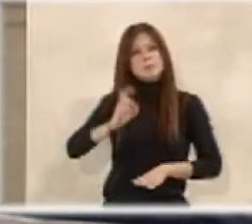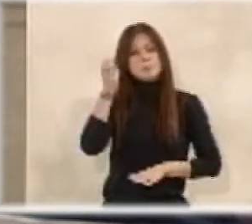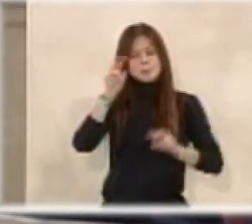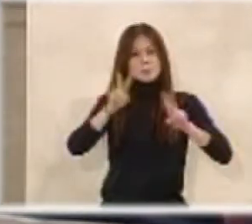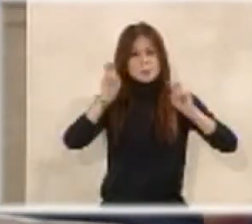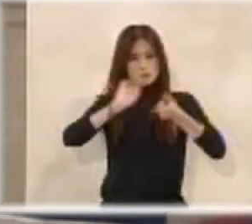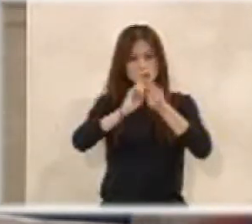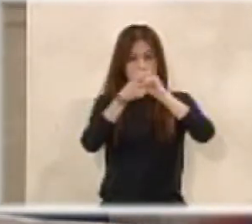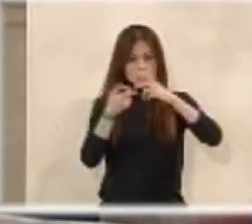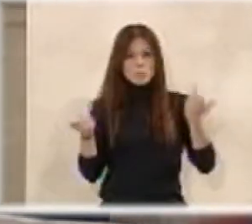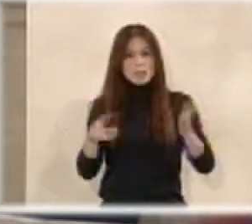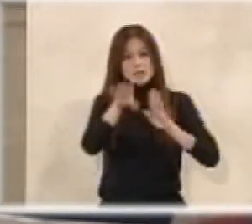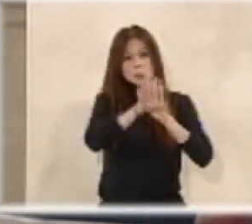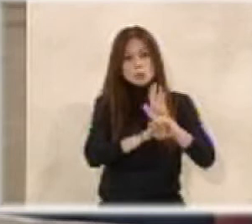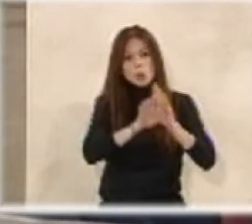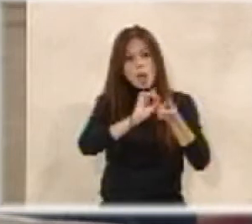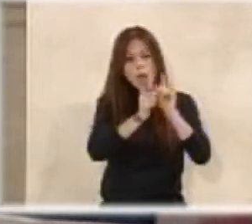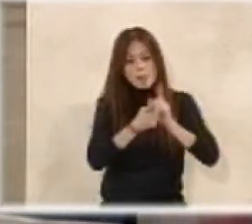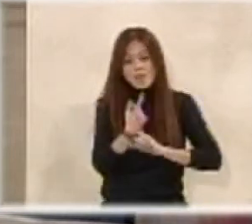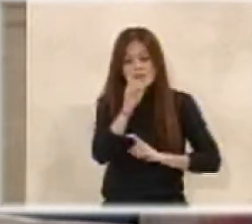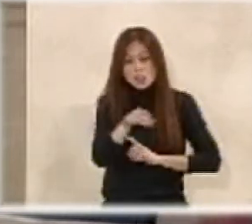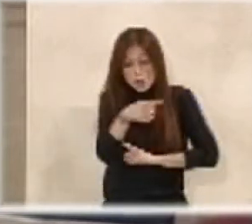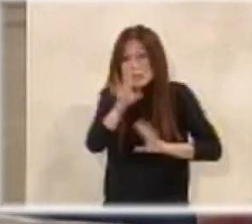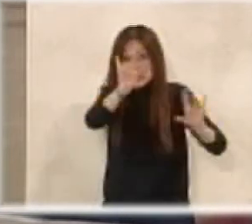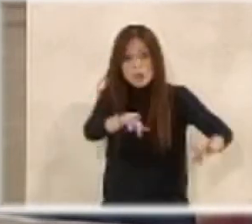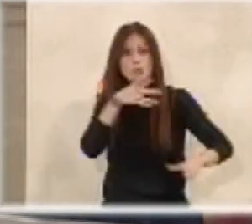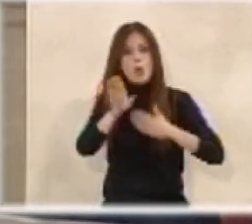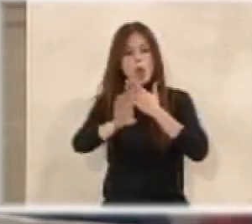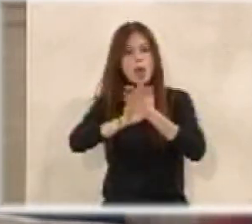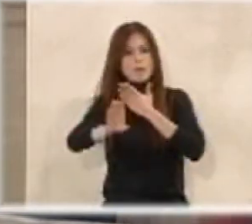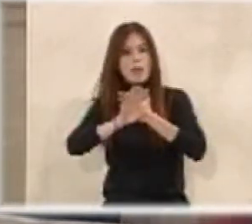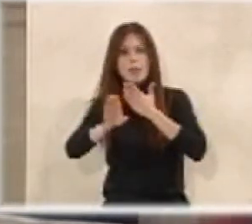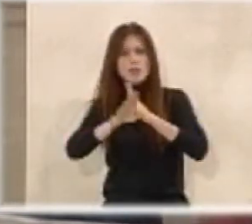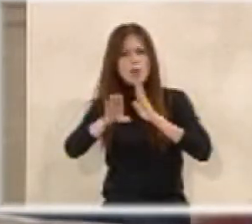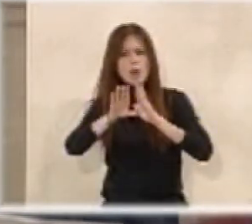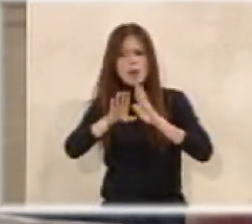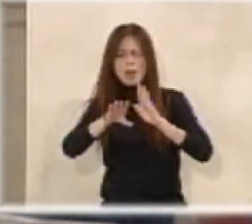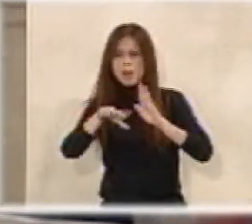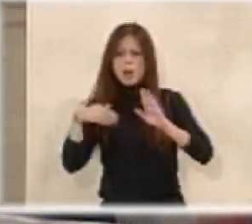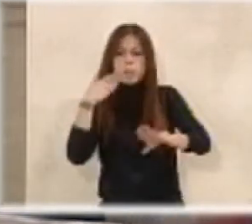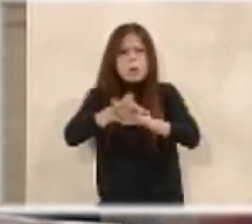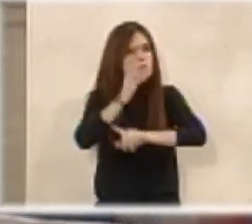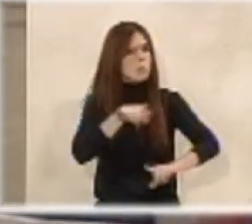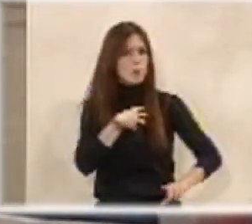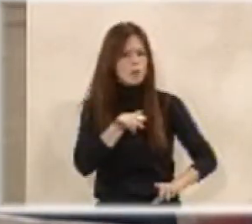modificaciones estatutarias son necesarias, puesto que los vecinos hasta ahora no podían asistir.